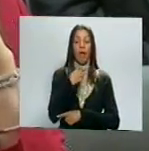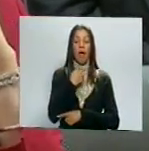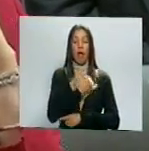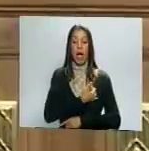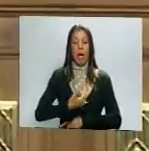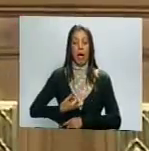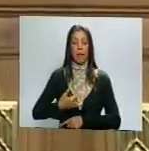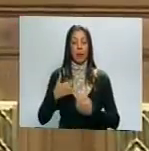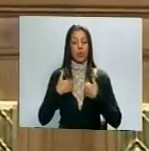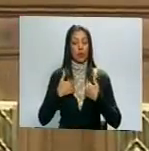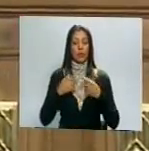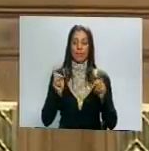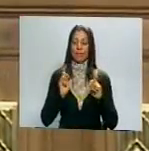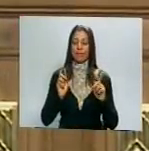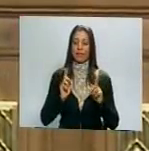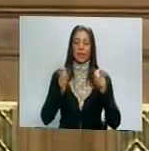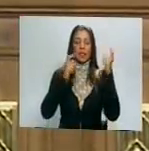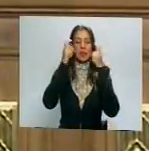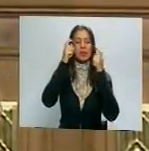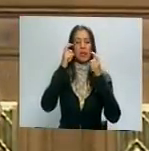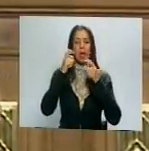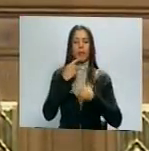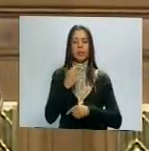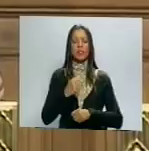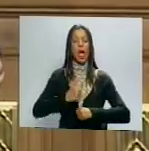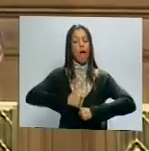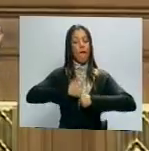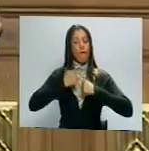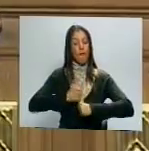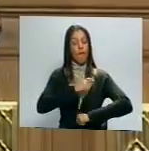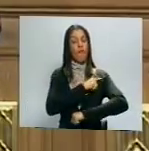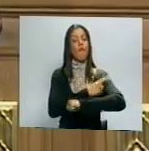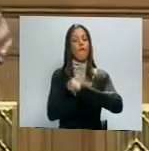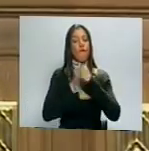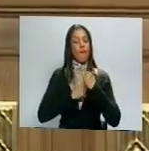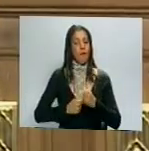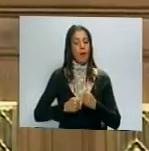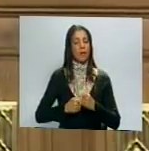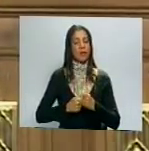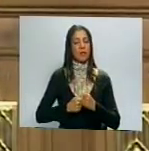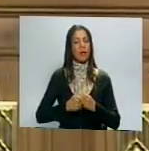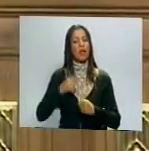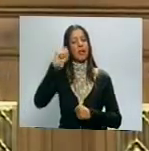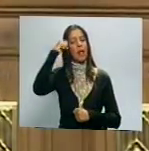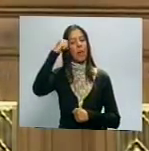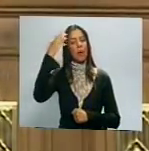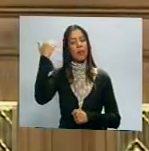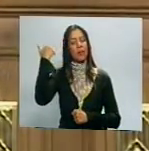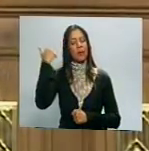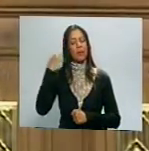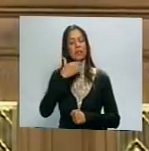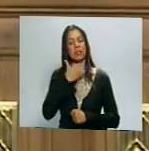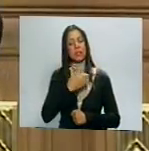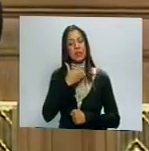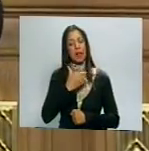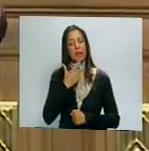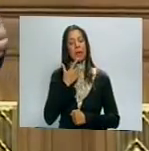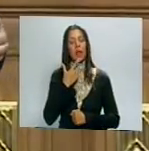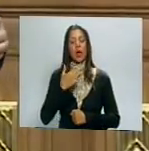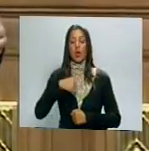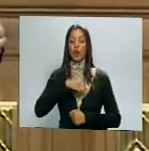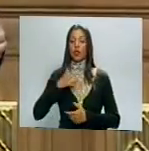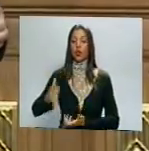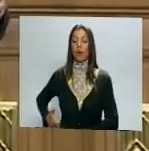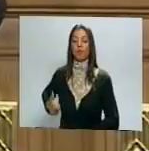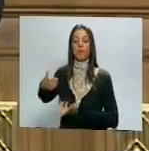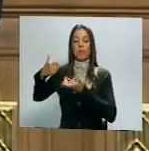Igual, llamado el comandante Hugo Chávez, rodilla en tierra, como nos llamó en aquel momento. Y nosotros le agregamos fusil al